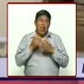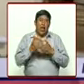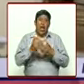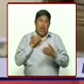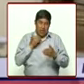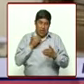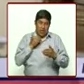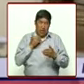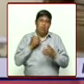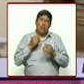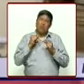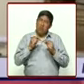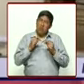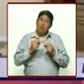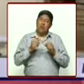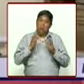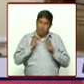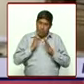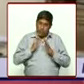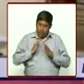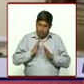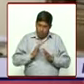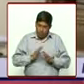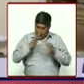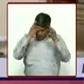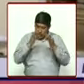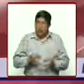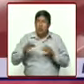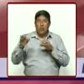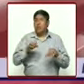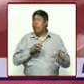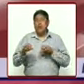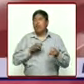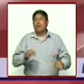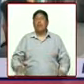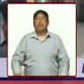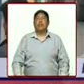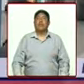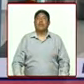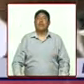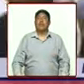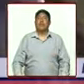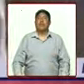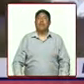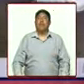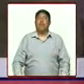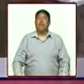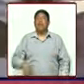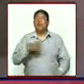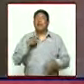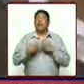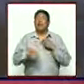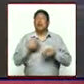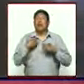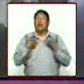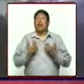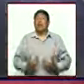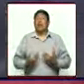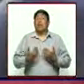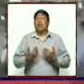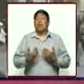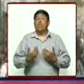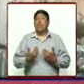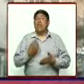anticipación, pensar ser un poco más racionales en las decisiones que vamos a tomar. Con los problemas que tenemos actualmente en la